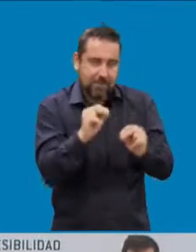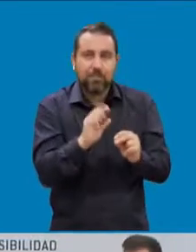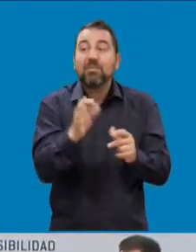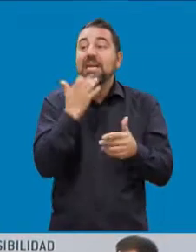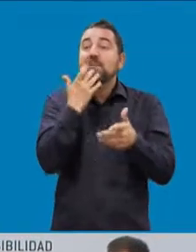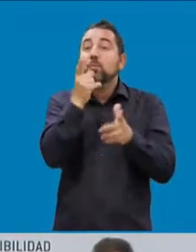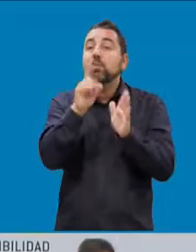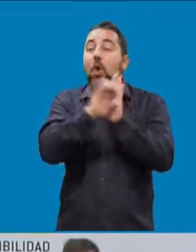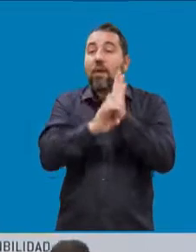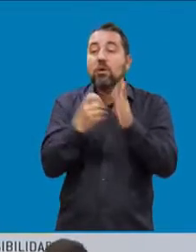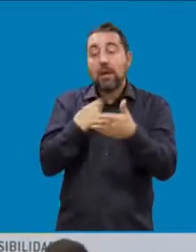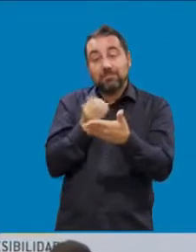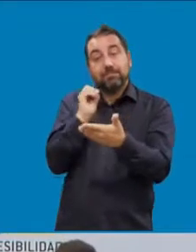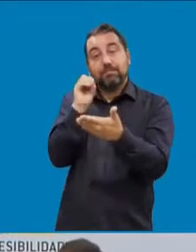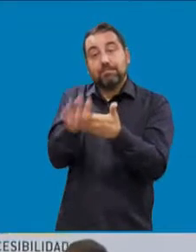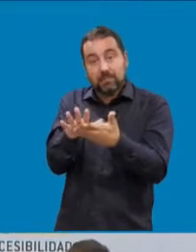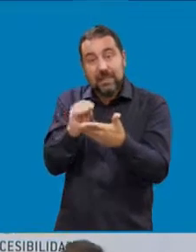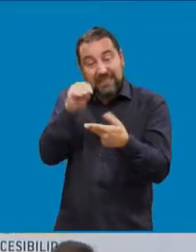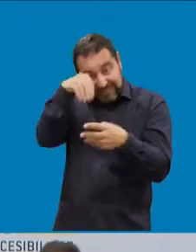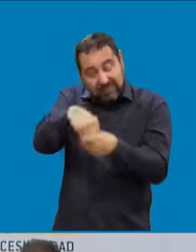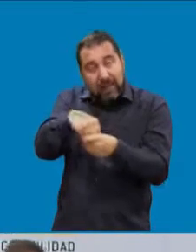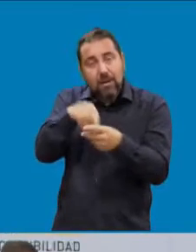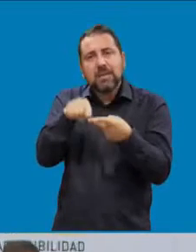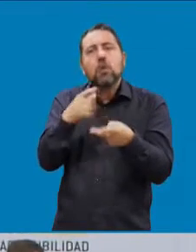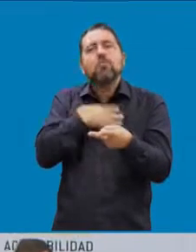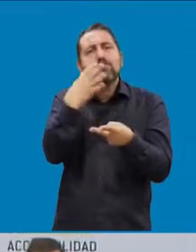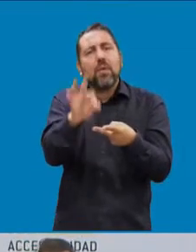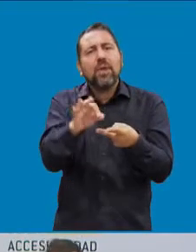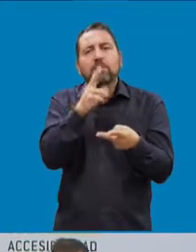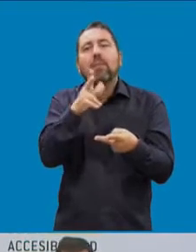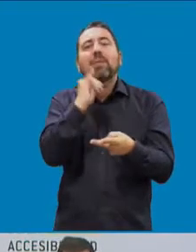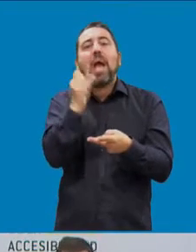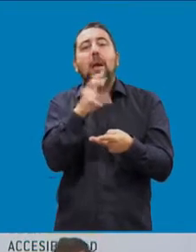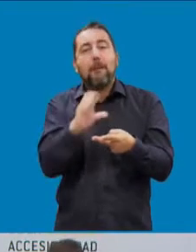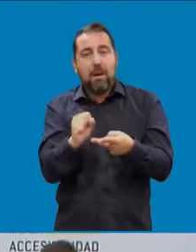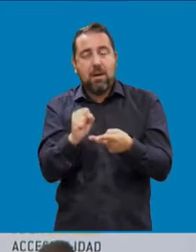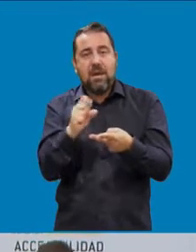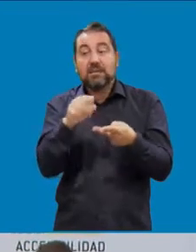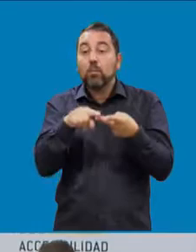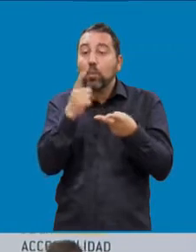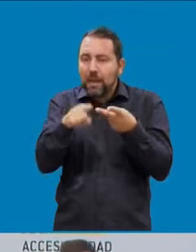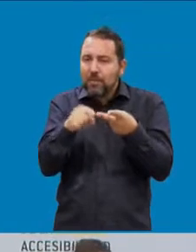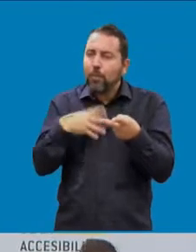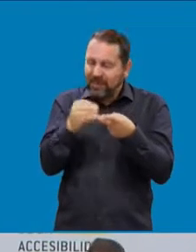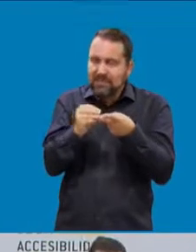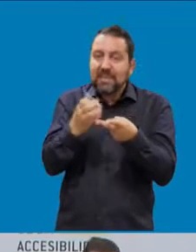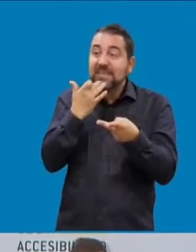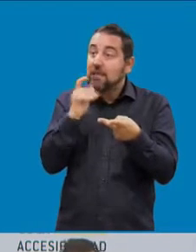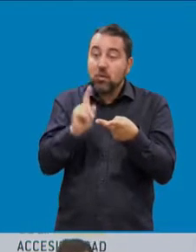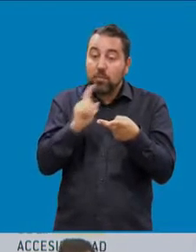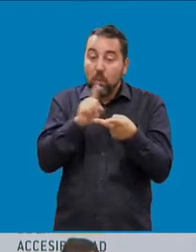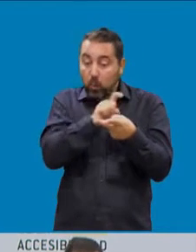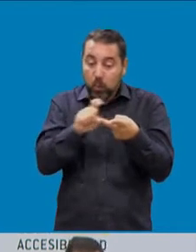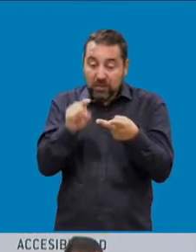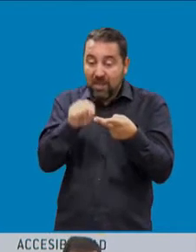insertabas un código, voy a ir acabando ya. Si tú insertabas un código, podías por JavaScript realizar una